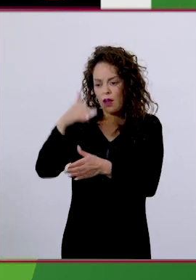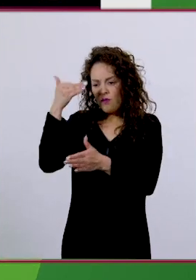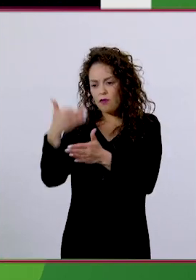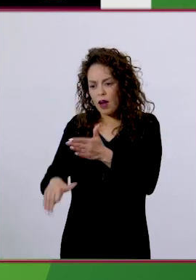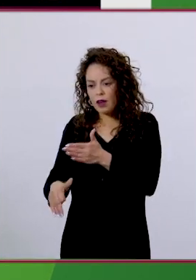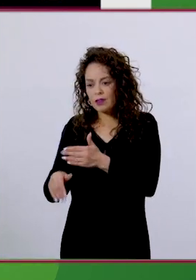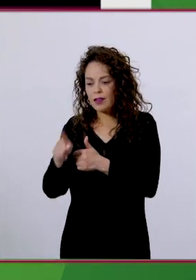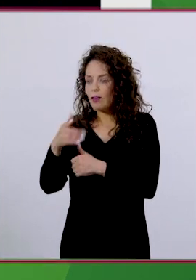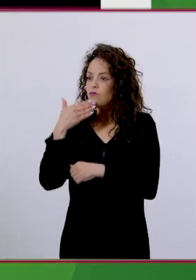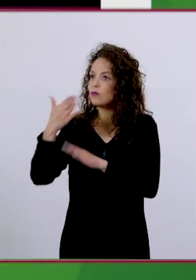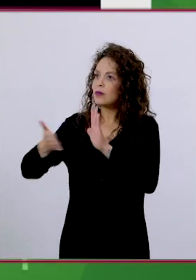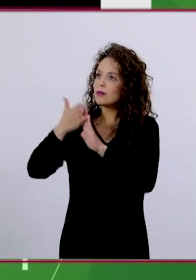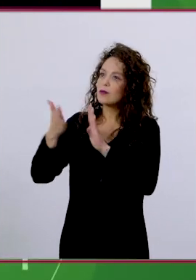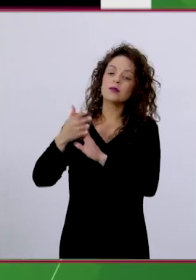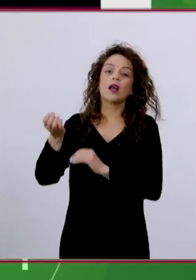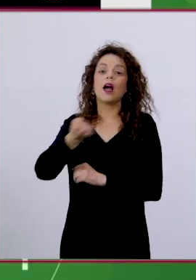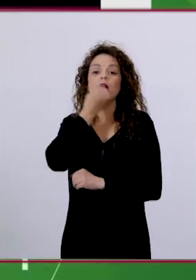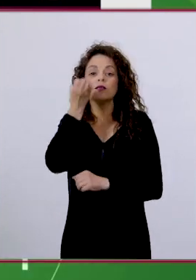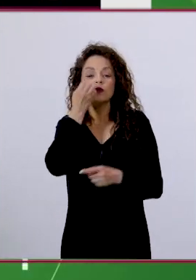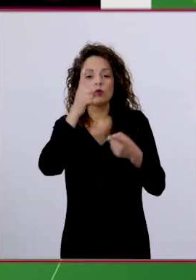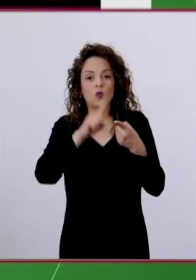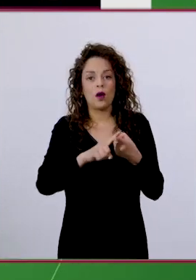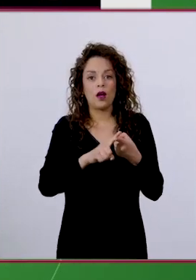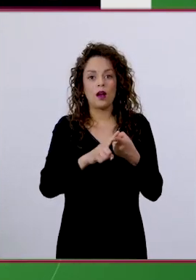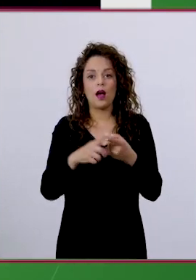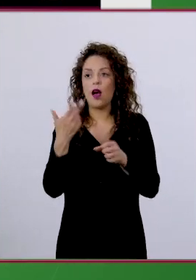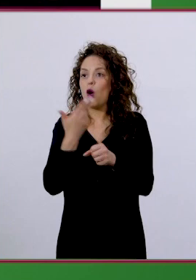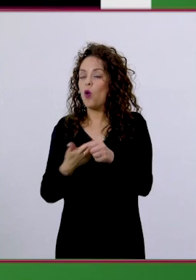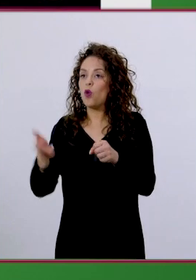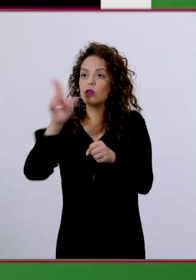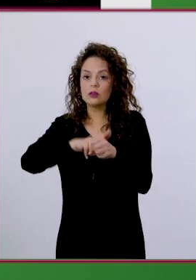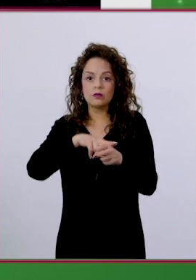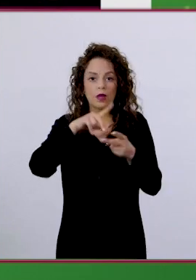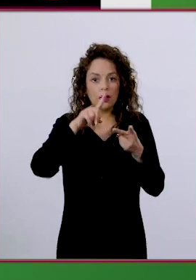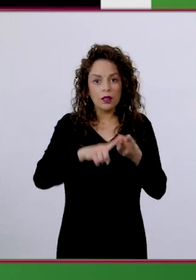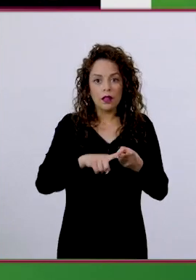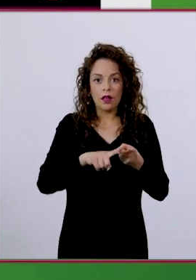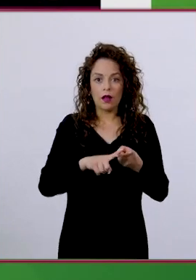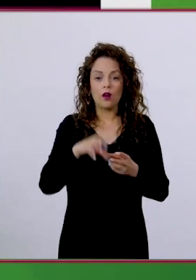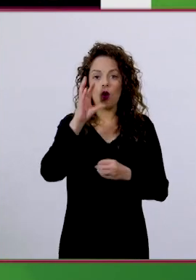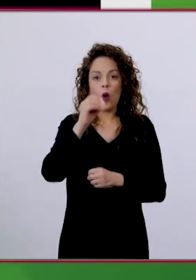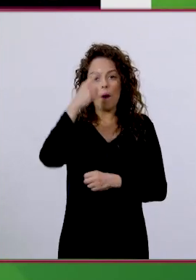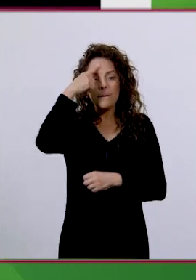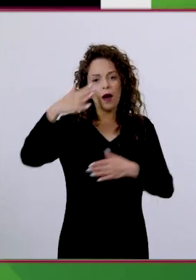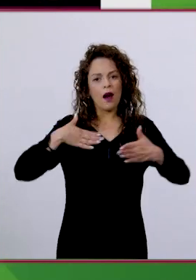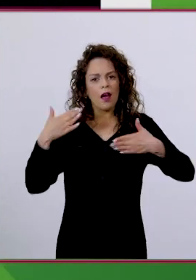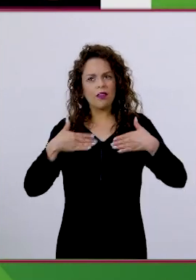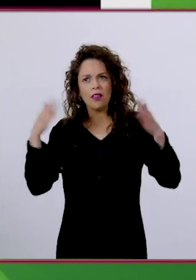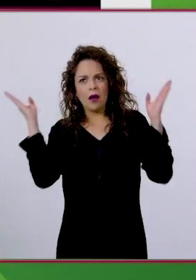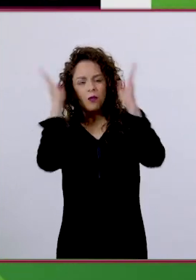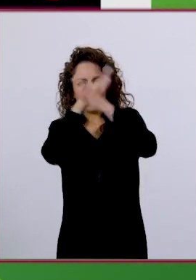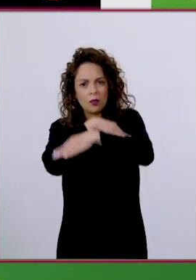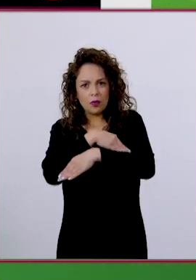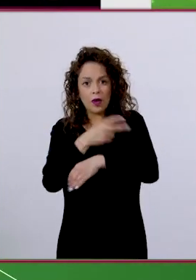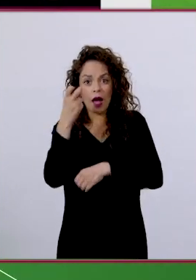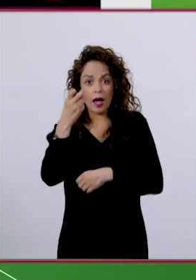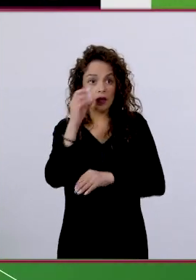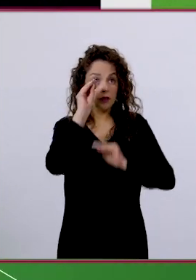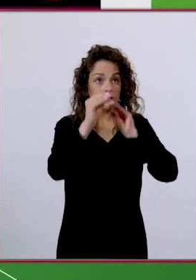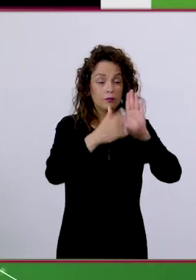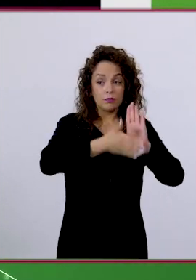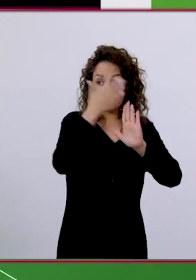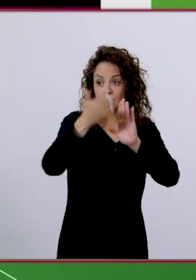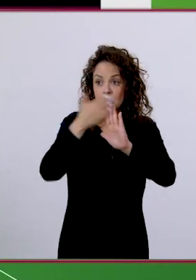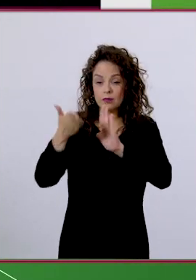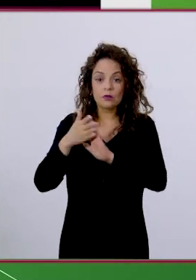una escuela, un hospital o espacios para la recreación y el ocio, la construcción de estos puede